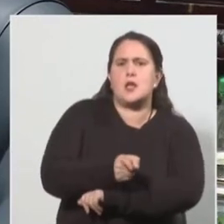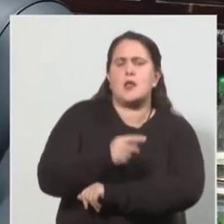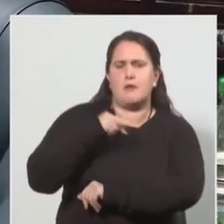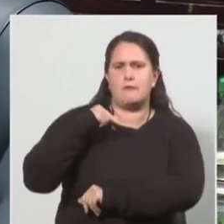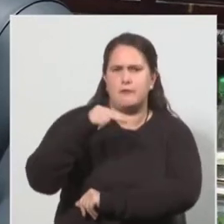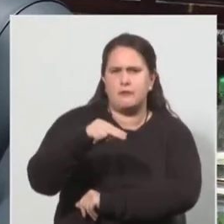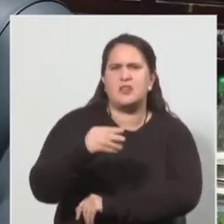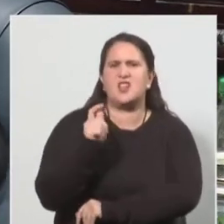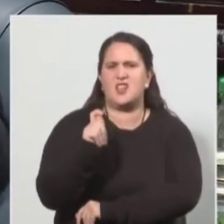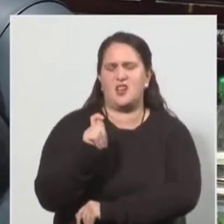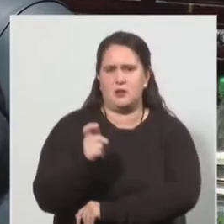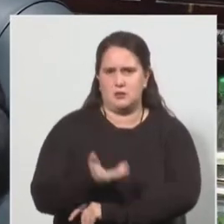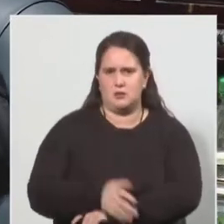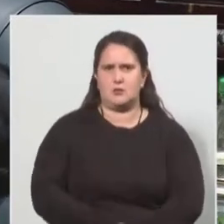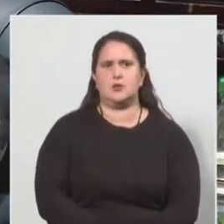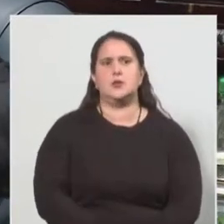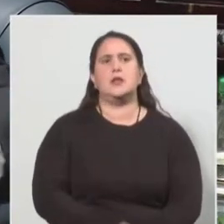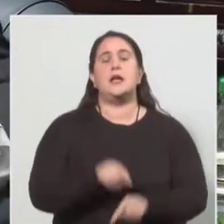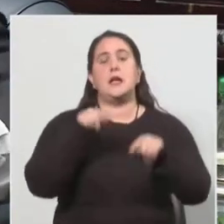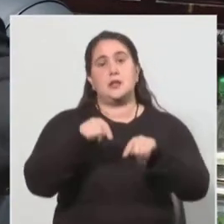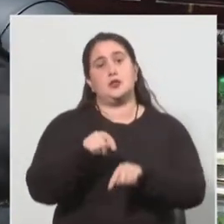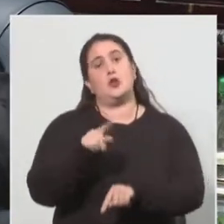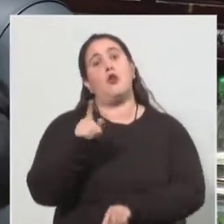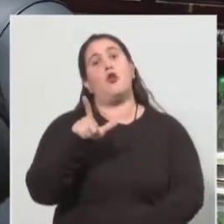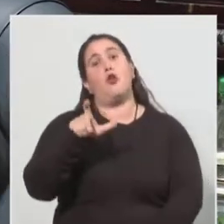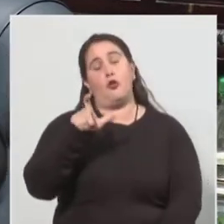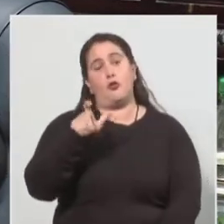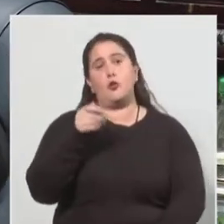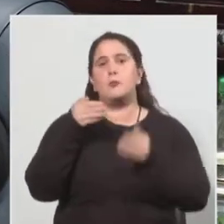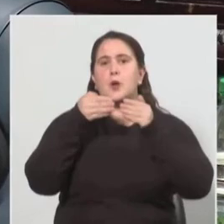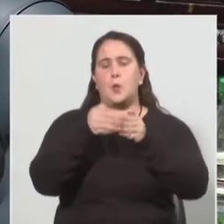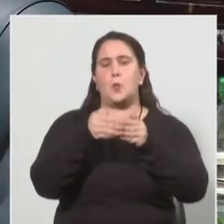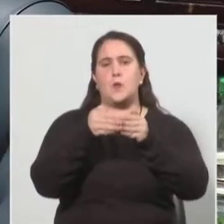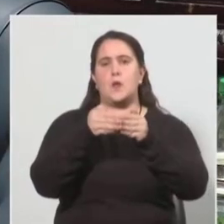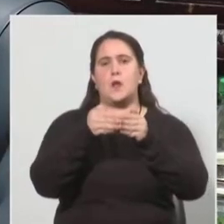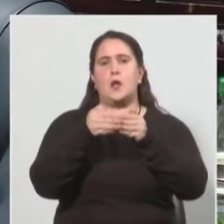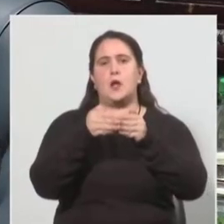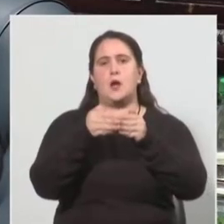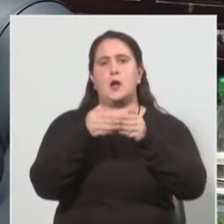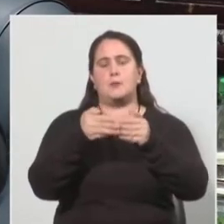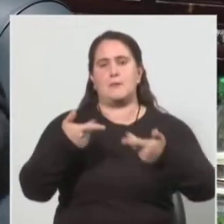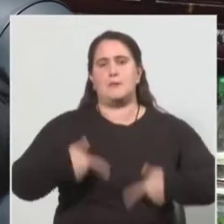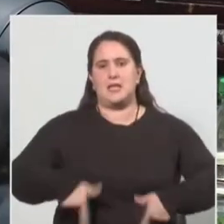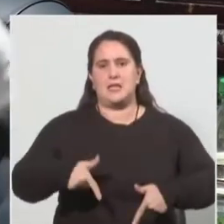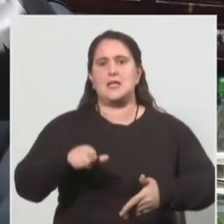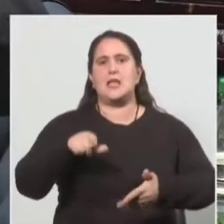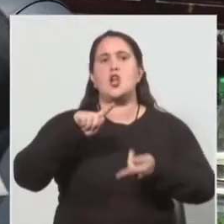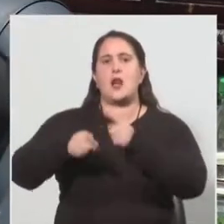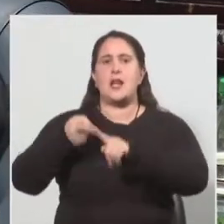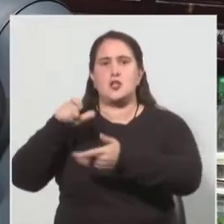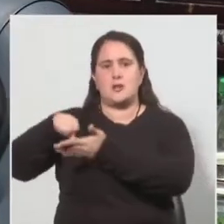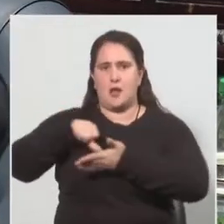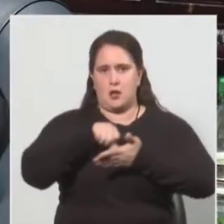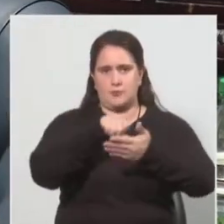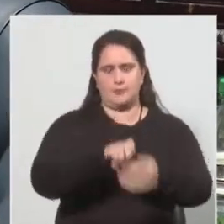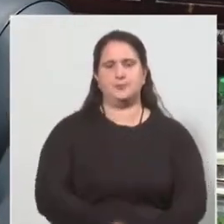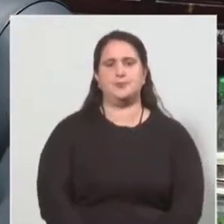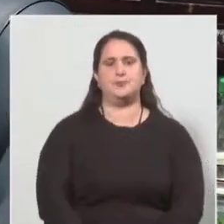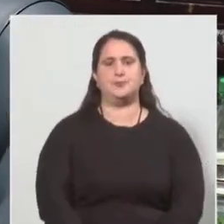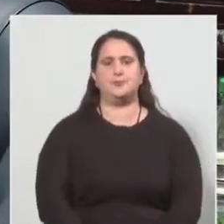procedimiento continuara? Obviamente esto es esencialmente una pregunta para el Ministerio de Relaciones